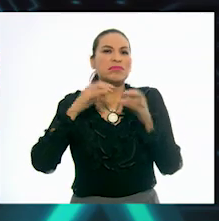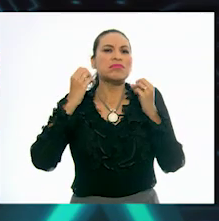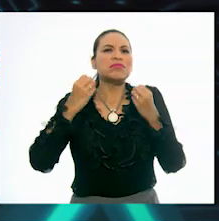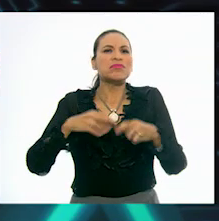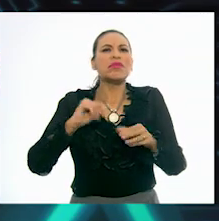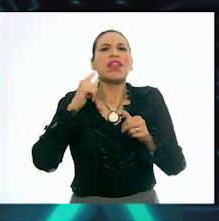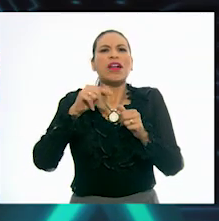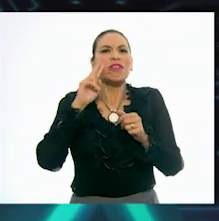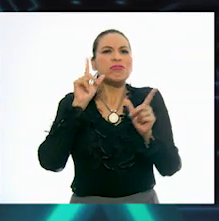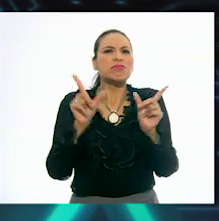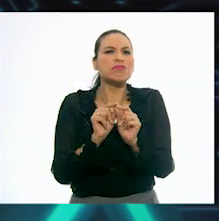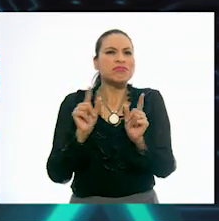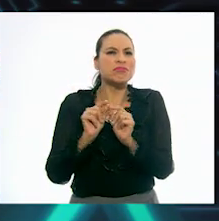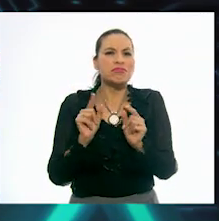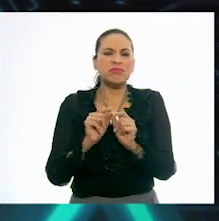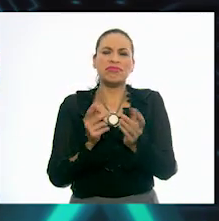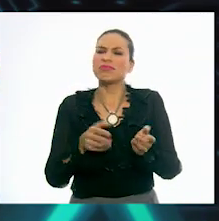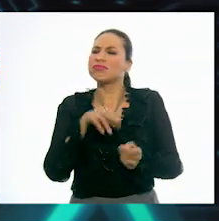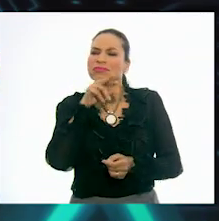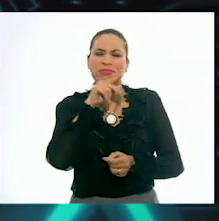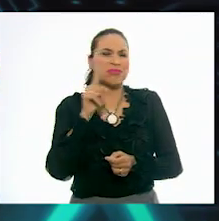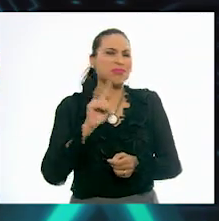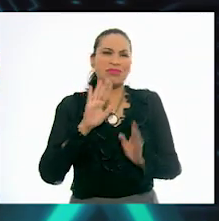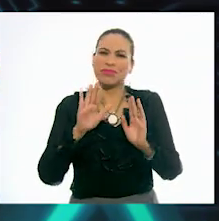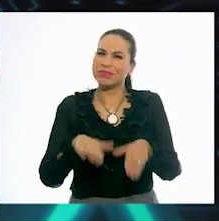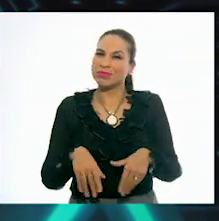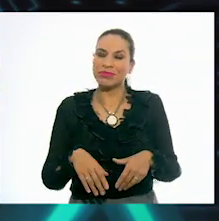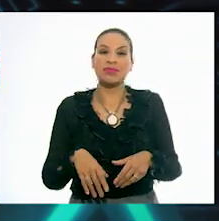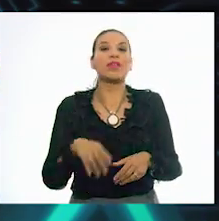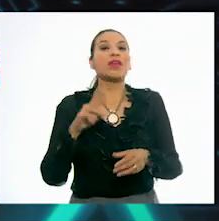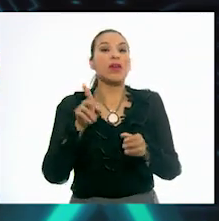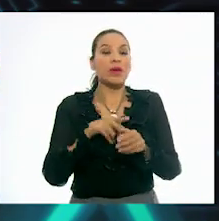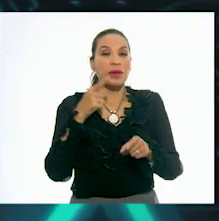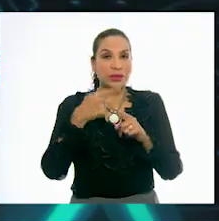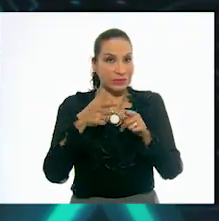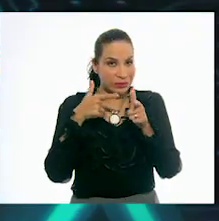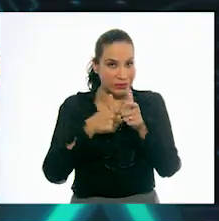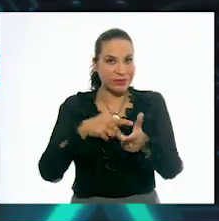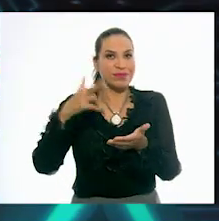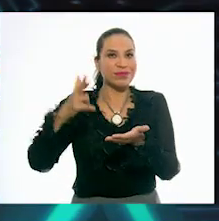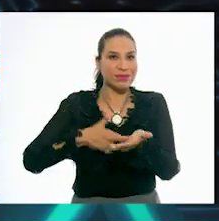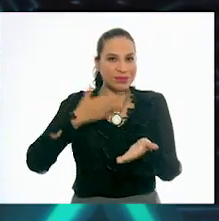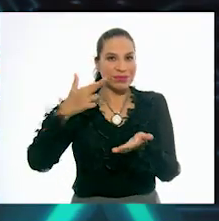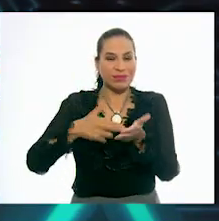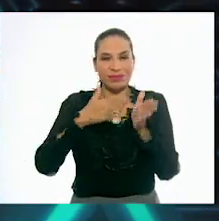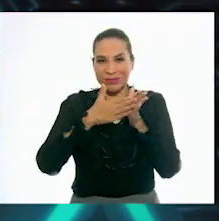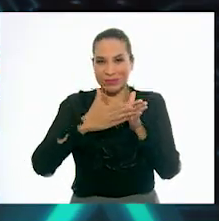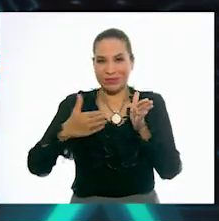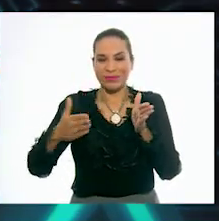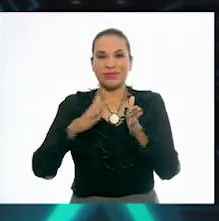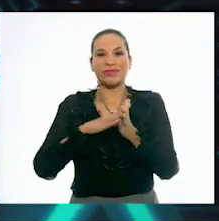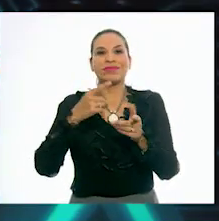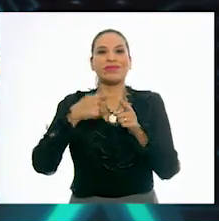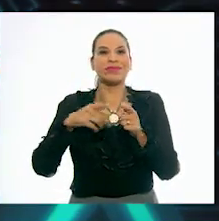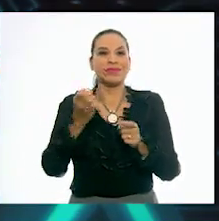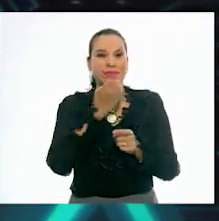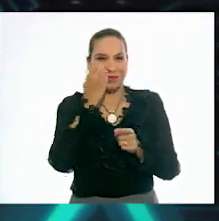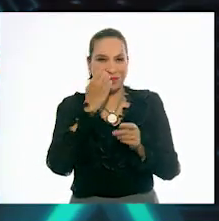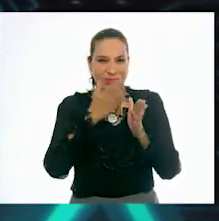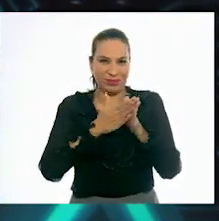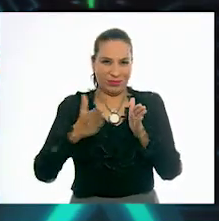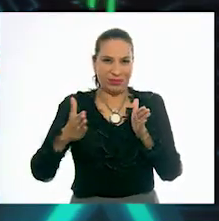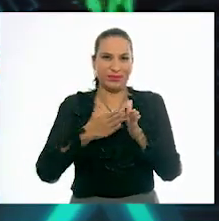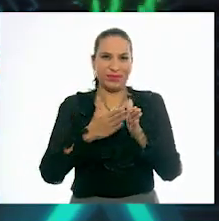alguna cápsula? No te preocupes, pues las estaremos repitiendo a lo largo de nuestro ciclo